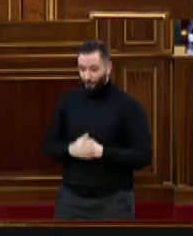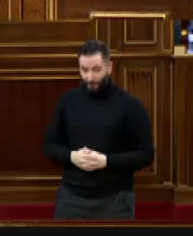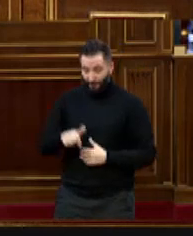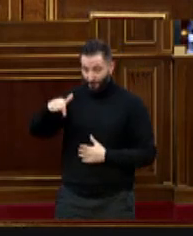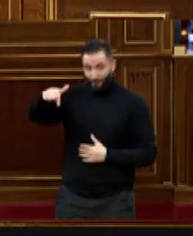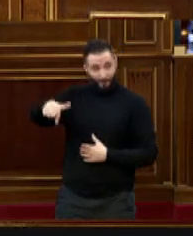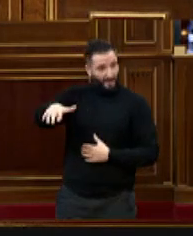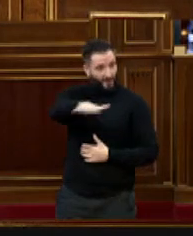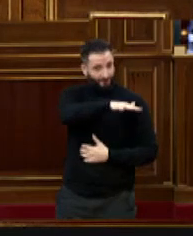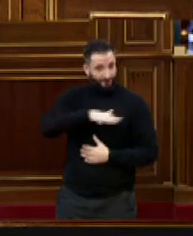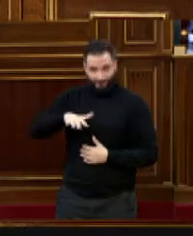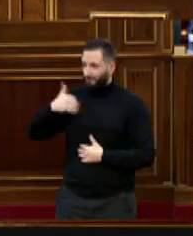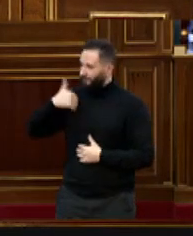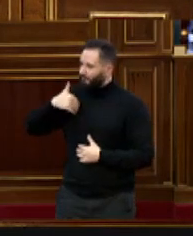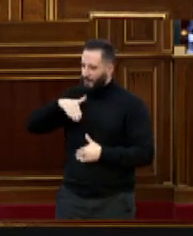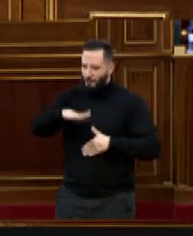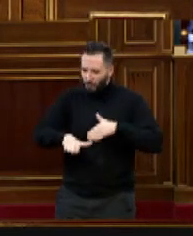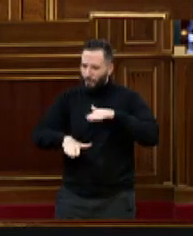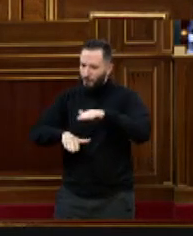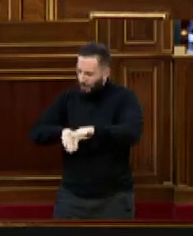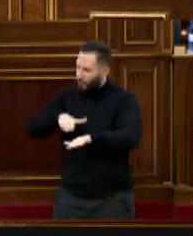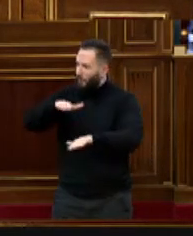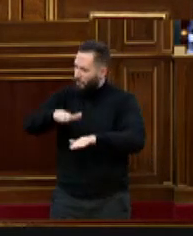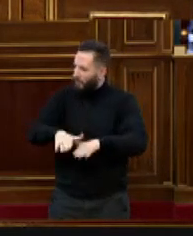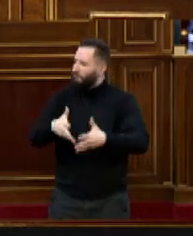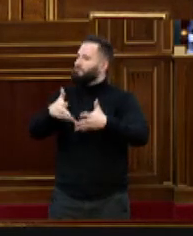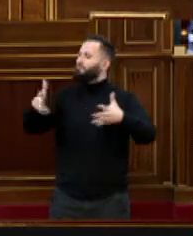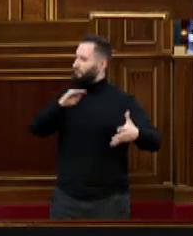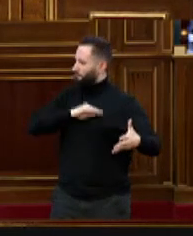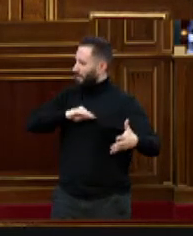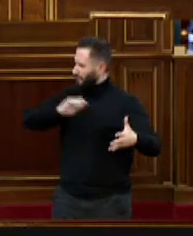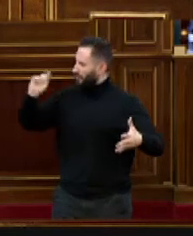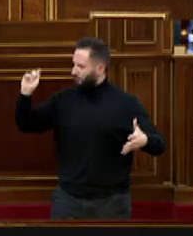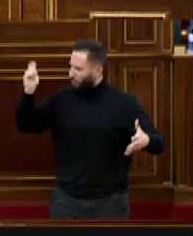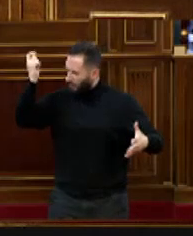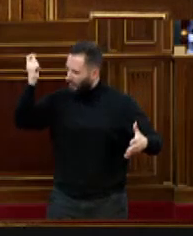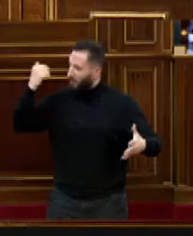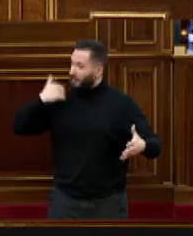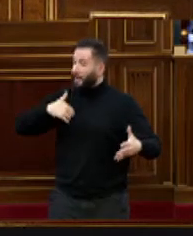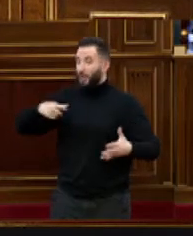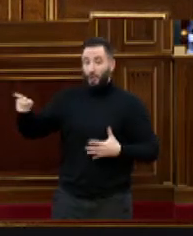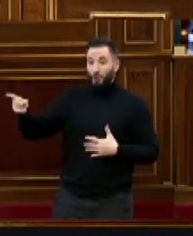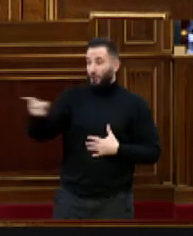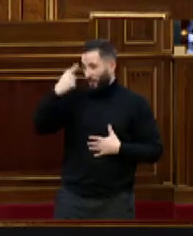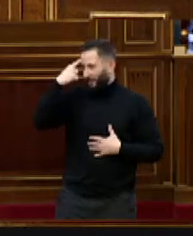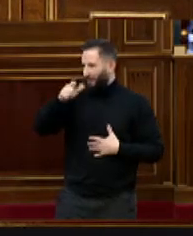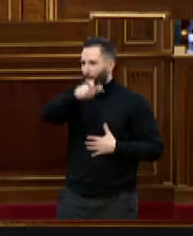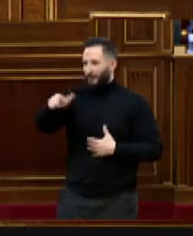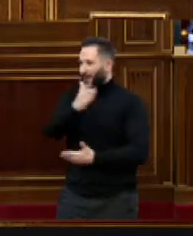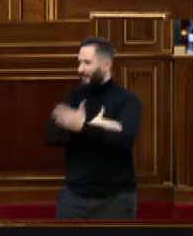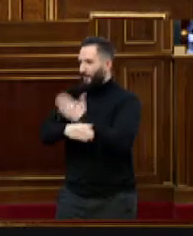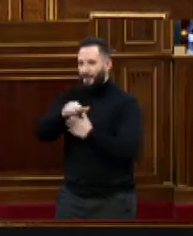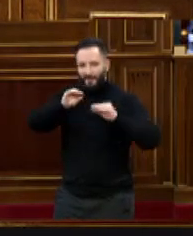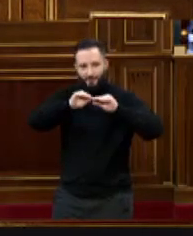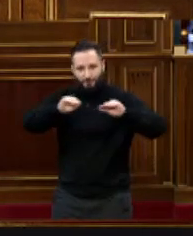consiguiendo dar un paso en la igualdad de trato esto tiene que llegar bien con todos los apoyos y a todas las personas con discapacidad